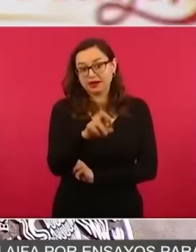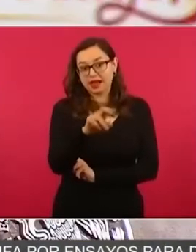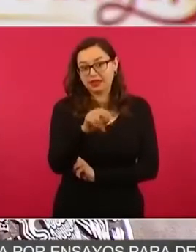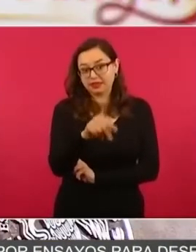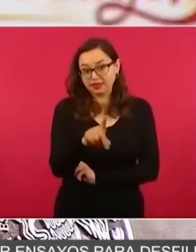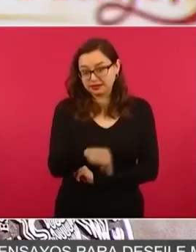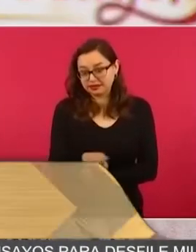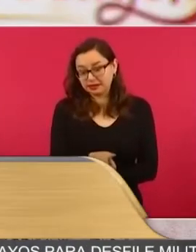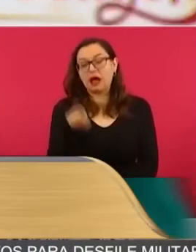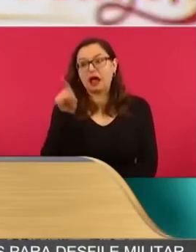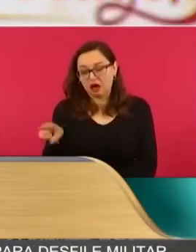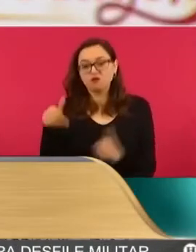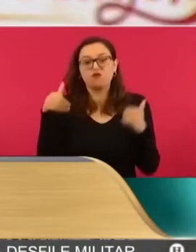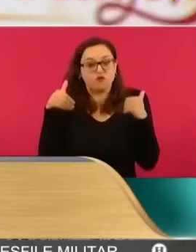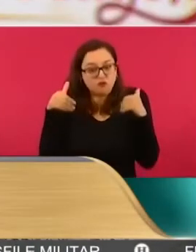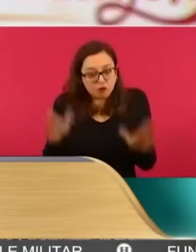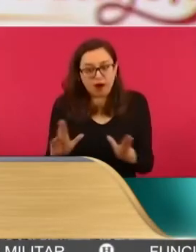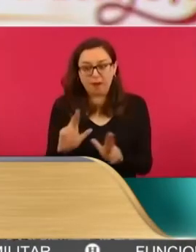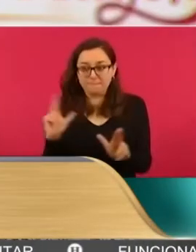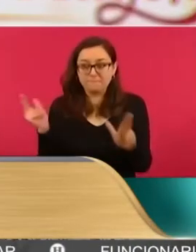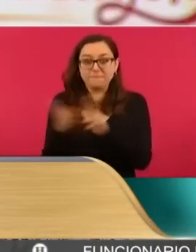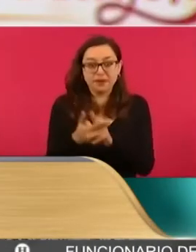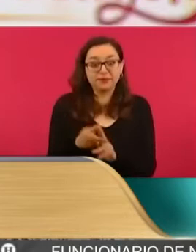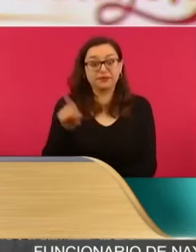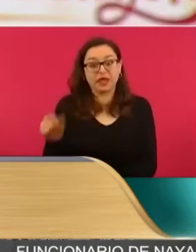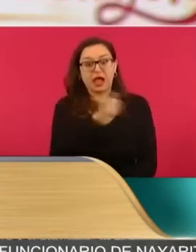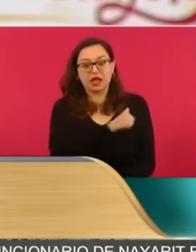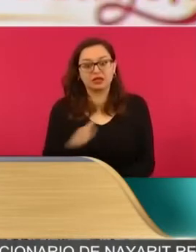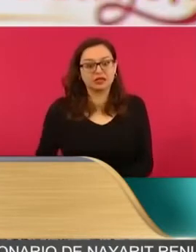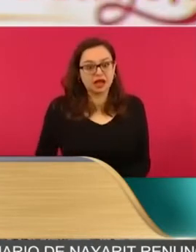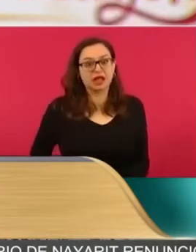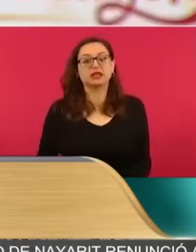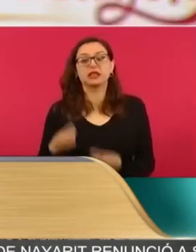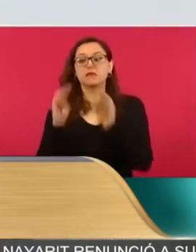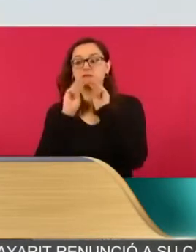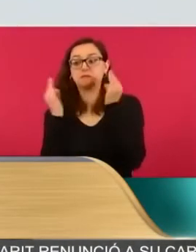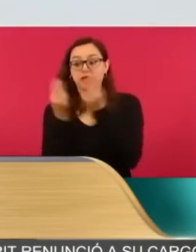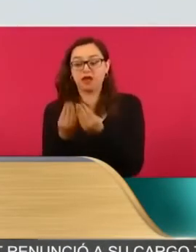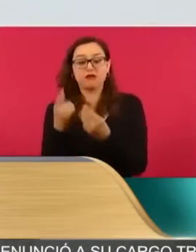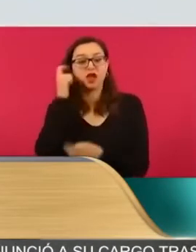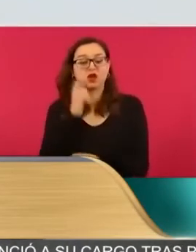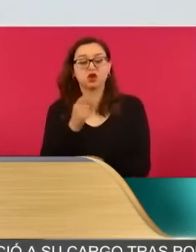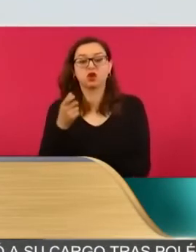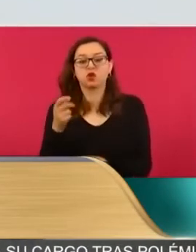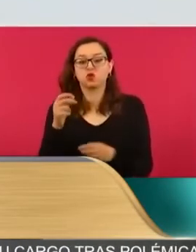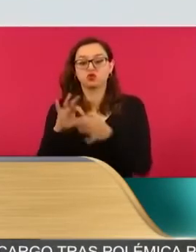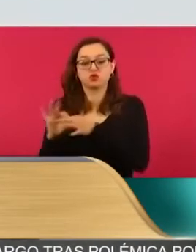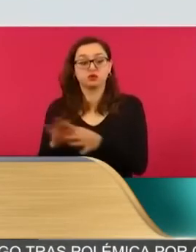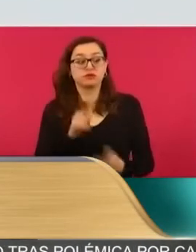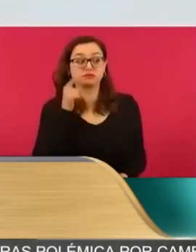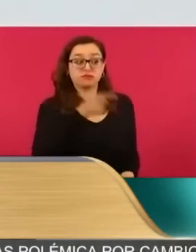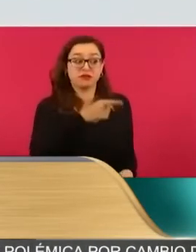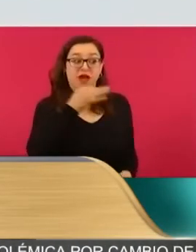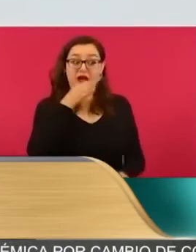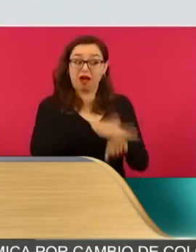de ese momento, los estudiantes fueron amenazados por el alcalde y por Guerreros Unidos de que no regresaran a